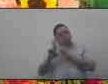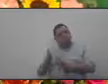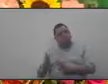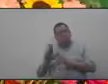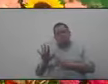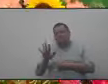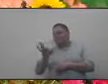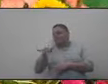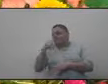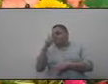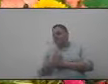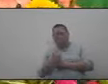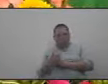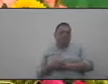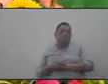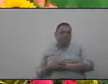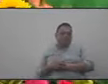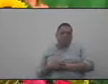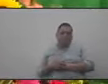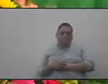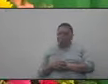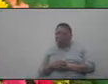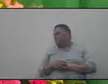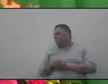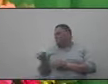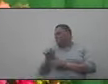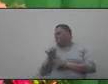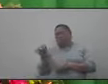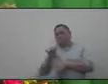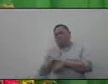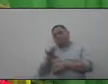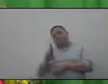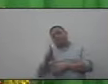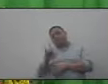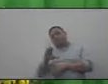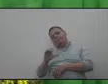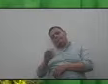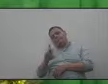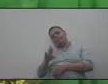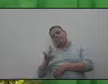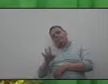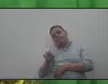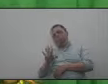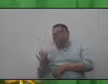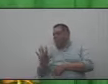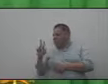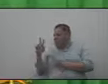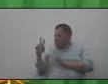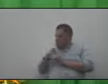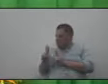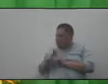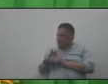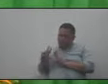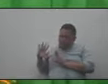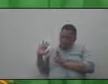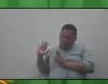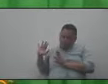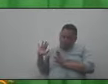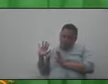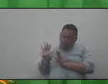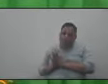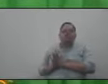la gerencia y por supuesto también aquí al doctor Ricaurte que nos acompaña y conoció las vicisitudes que